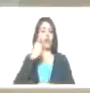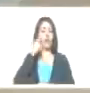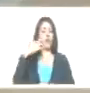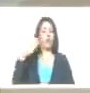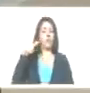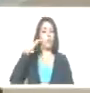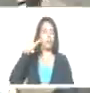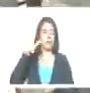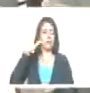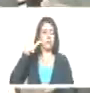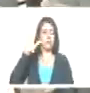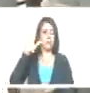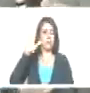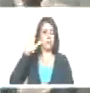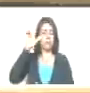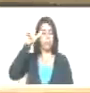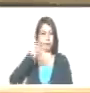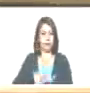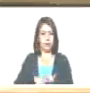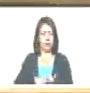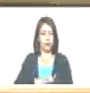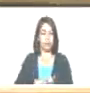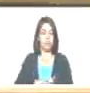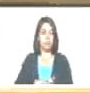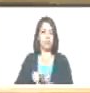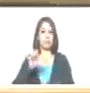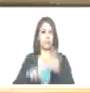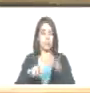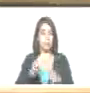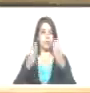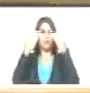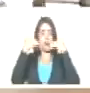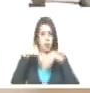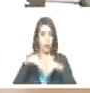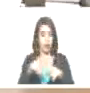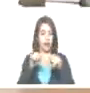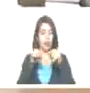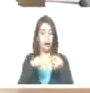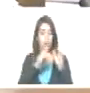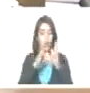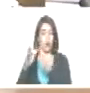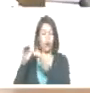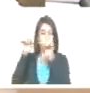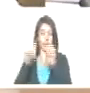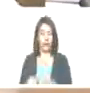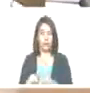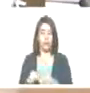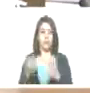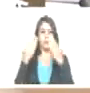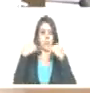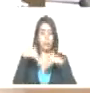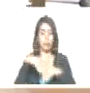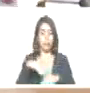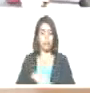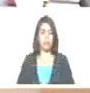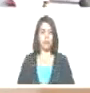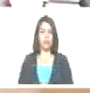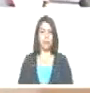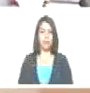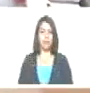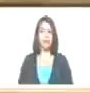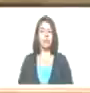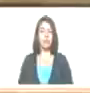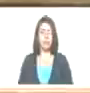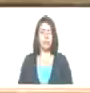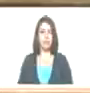costumbre. Queda aprobado. Ciudadana secretaria, por favor, incluya el punto en el orden del día. Siguiente punto de la cuenta. Es todo de la cuenta, ciudadano